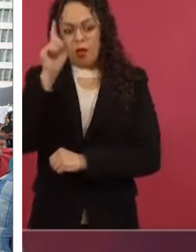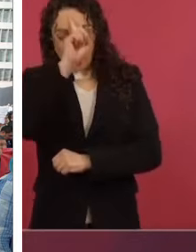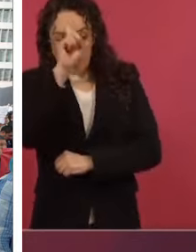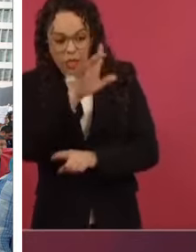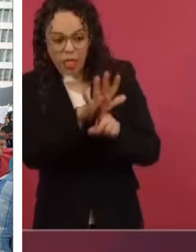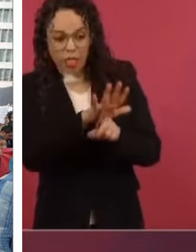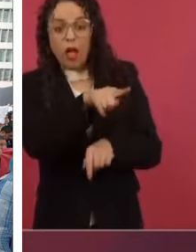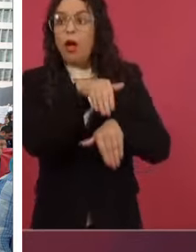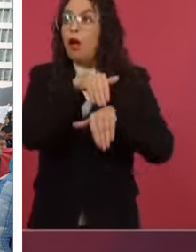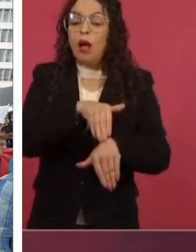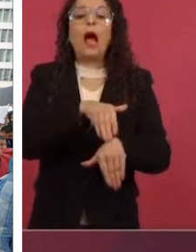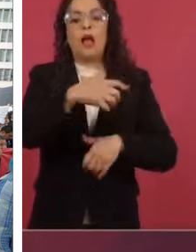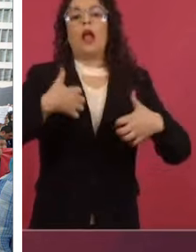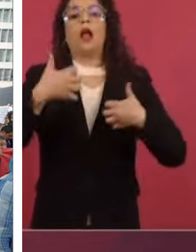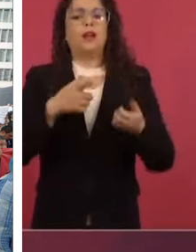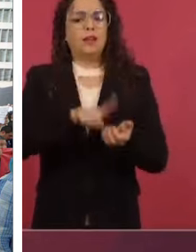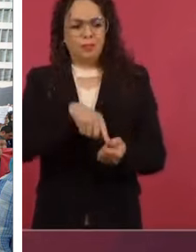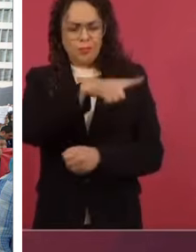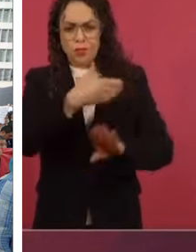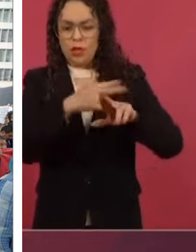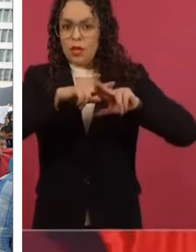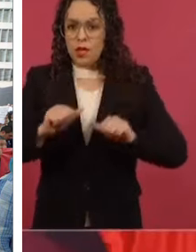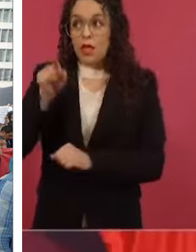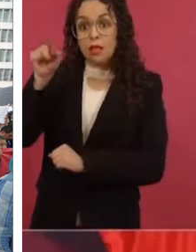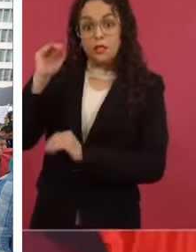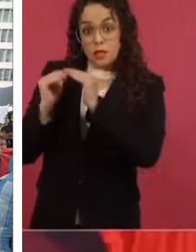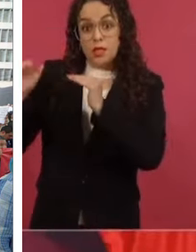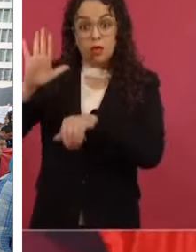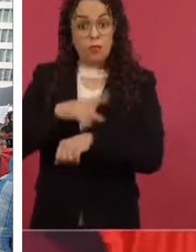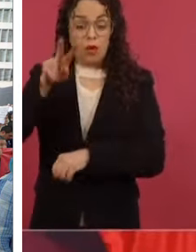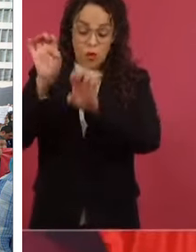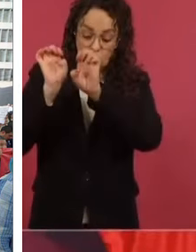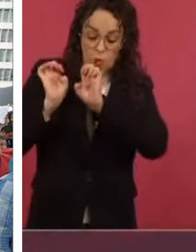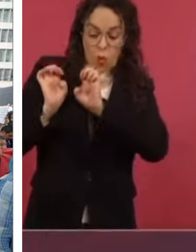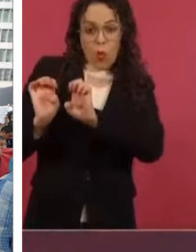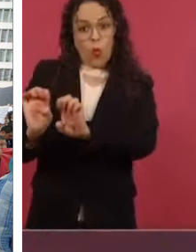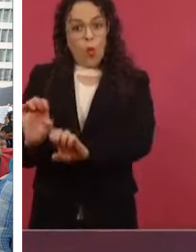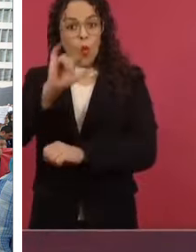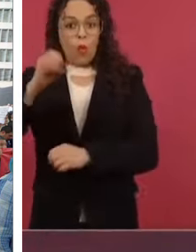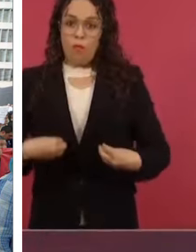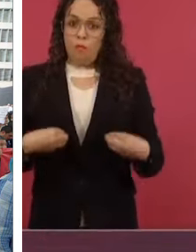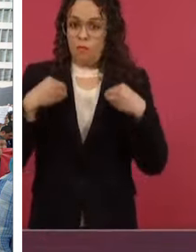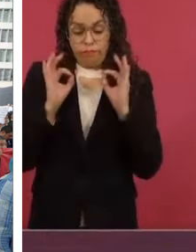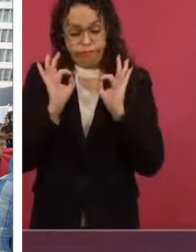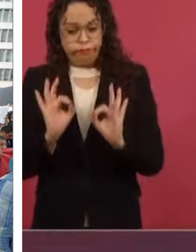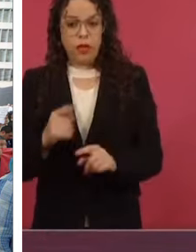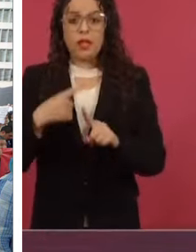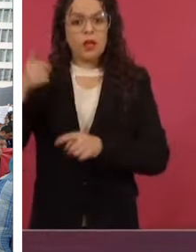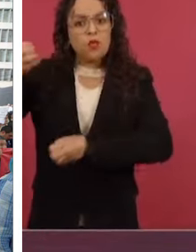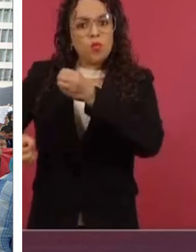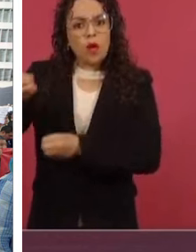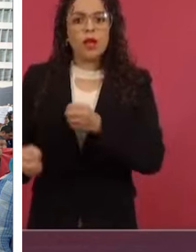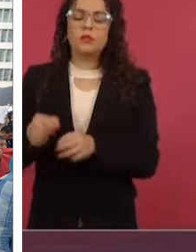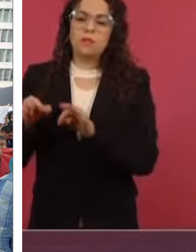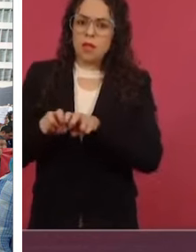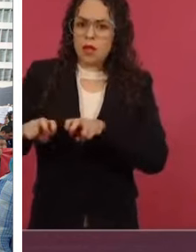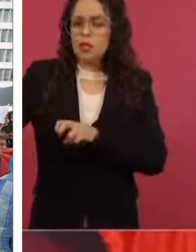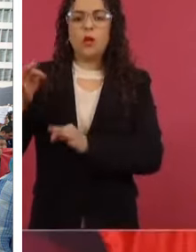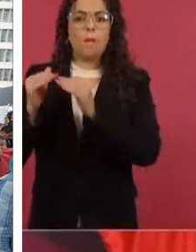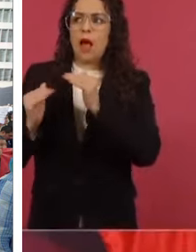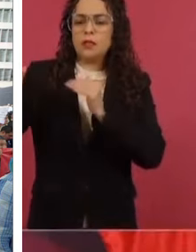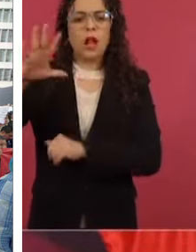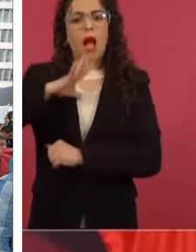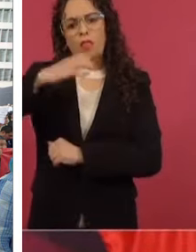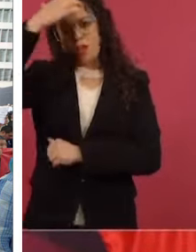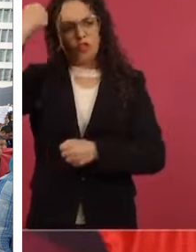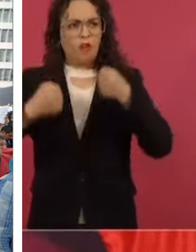porque trabajan ahí, de la vida que se dan los ministros, los de arriba, los magistrados, sus